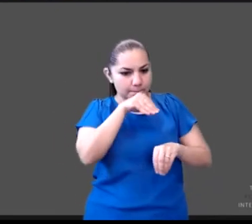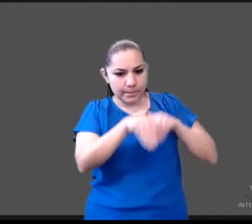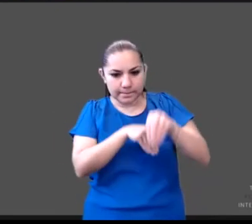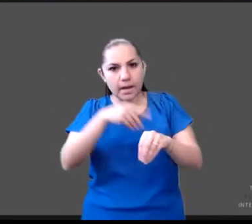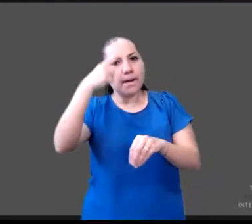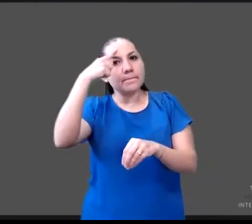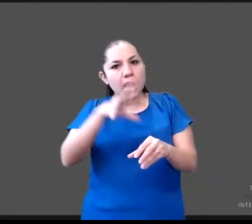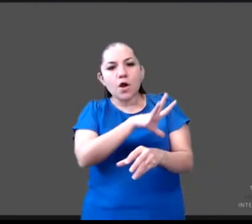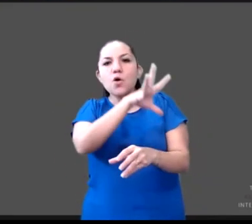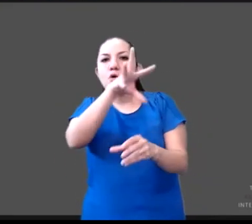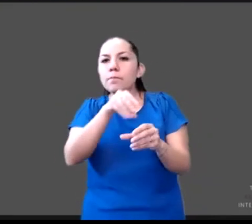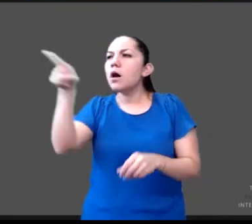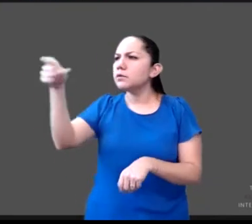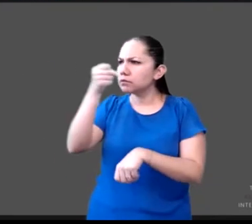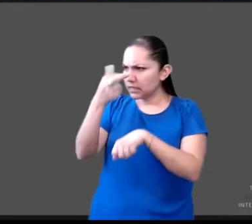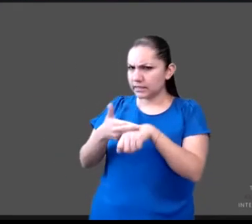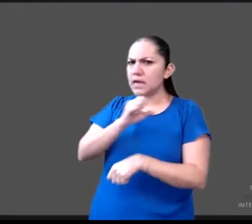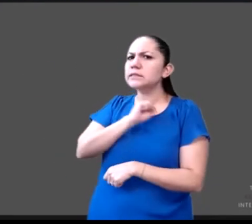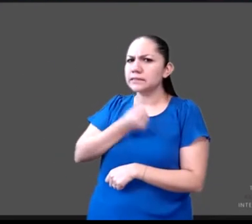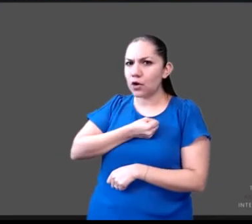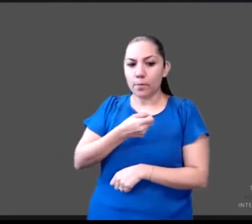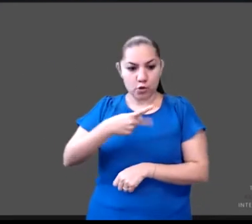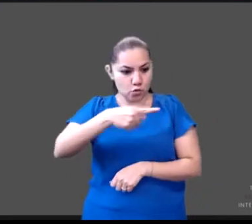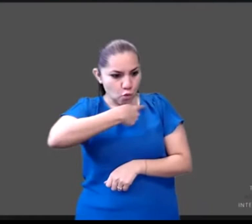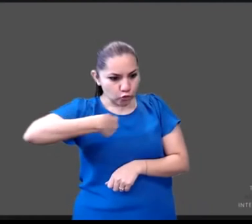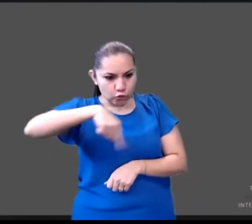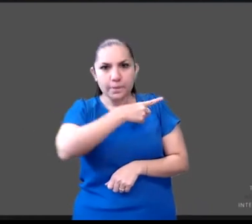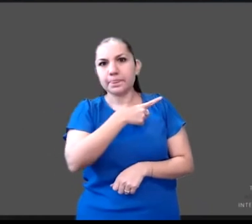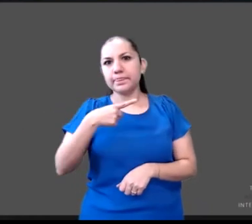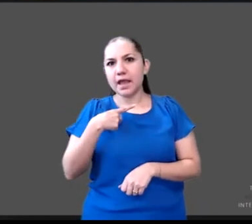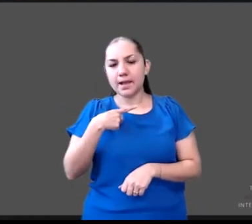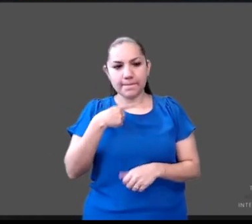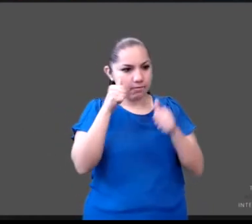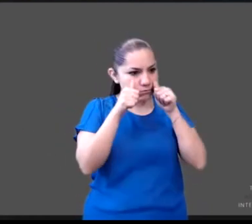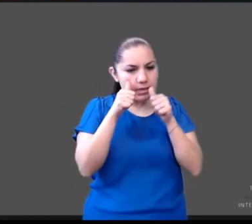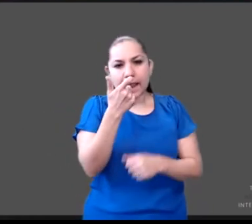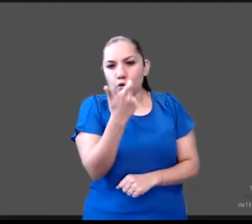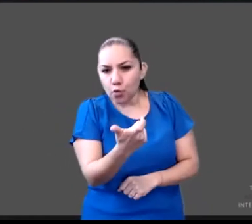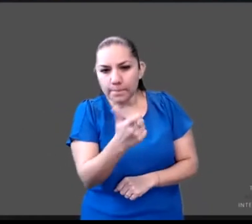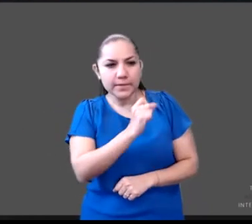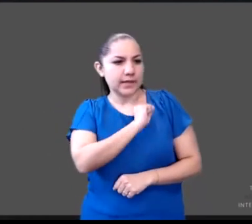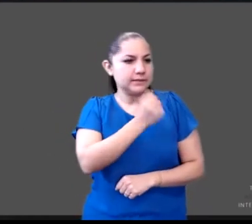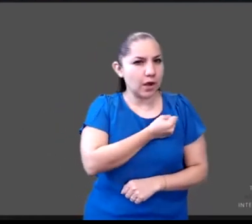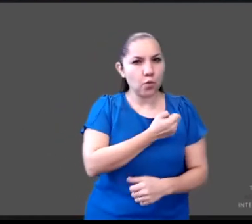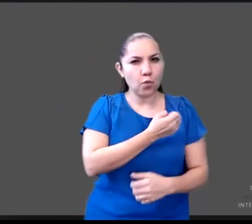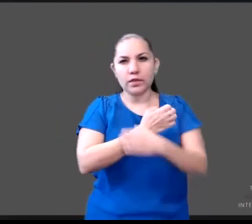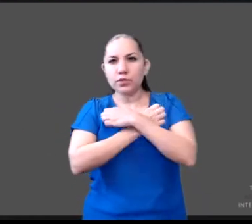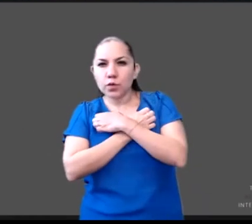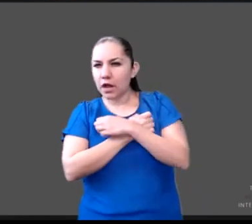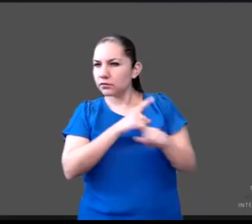entonces generar políticas en las que nos preocupemos por economía, por salud, por educación, etcétera, con una visión,